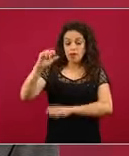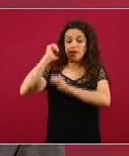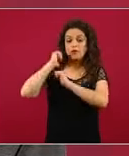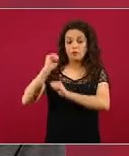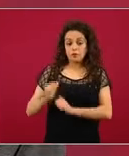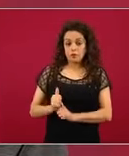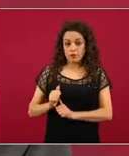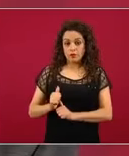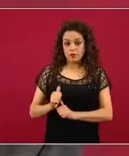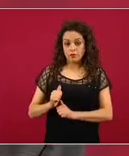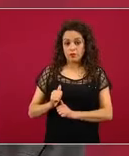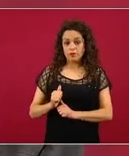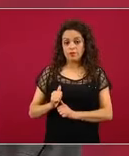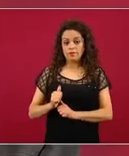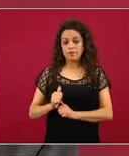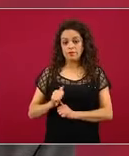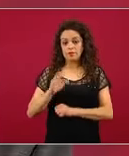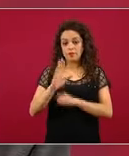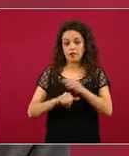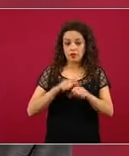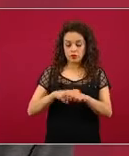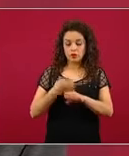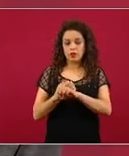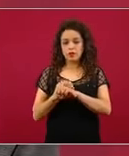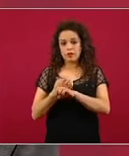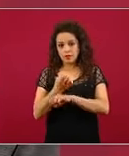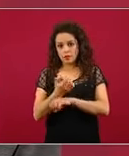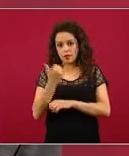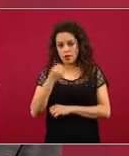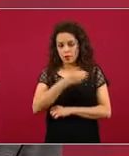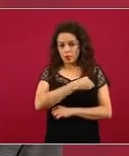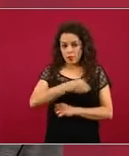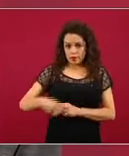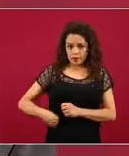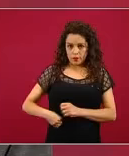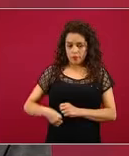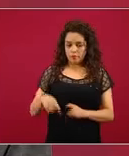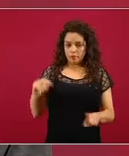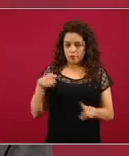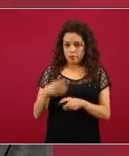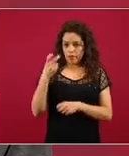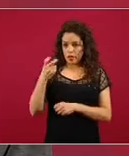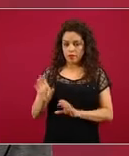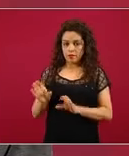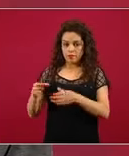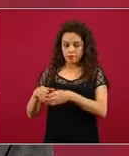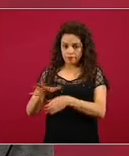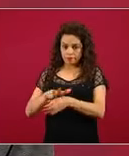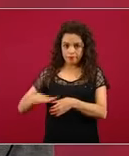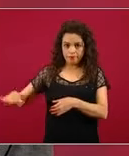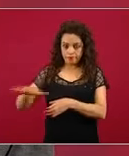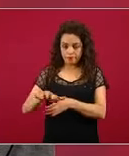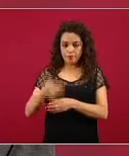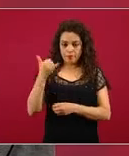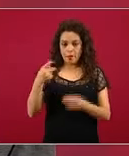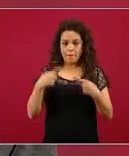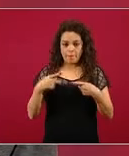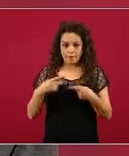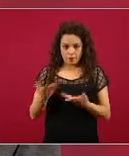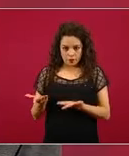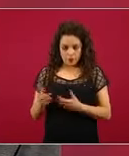autoridades nacionales, estatales y municipales respecto a estos componentes del territorio y de la